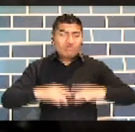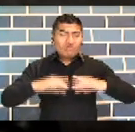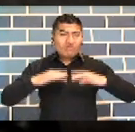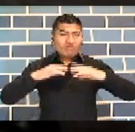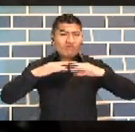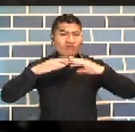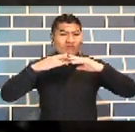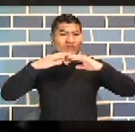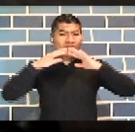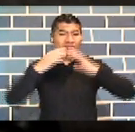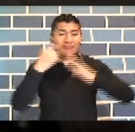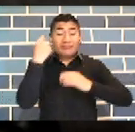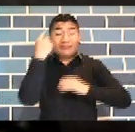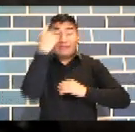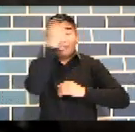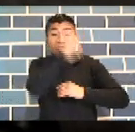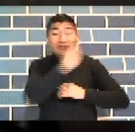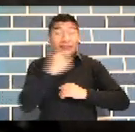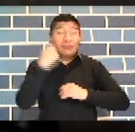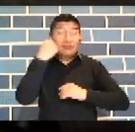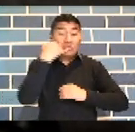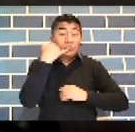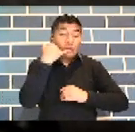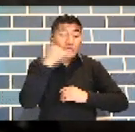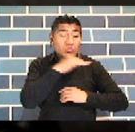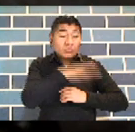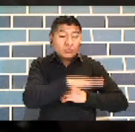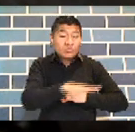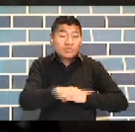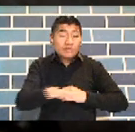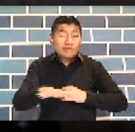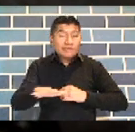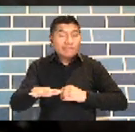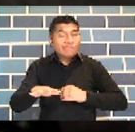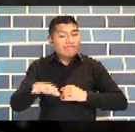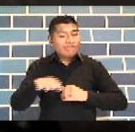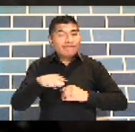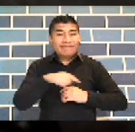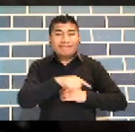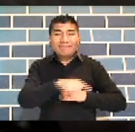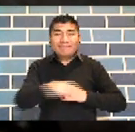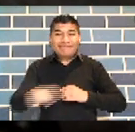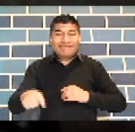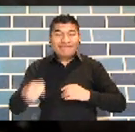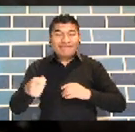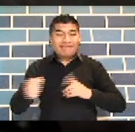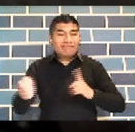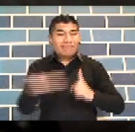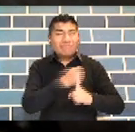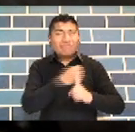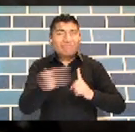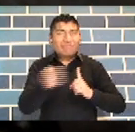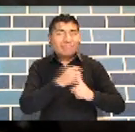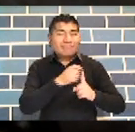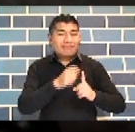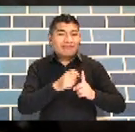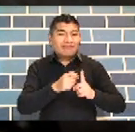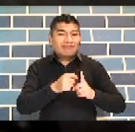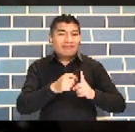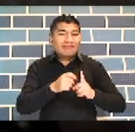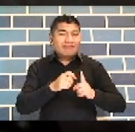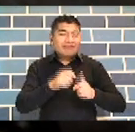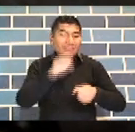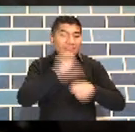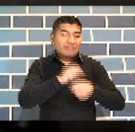el rostro de los menores de edad, víctimas de la explotación sexual en varios de